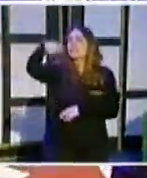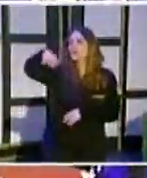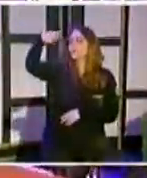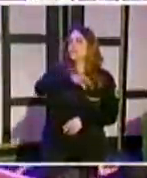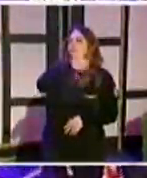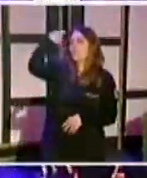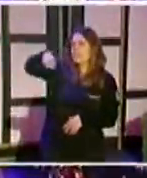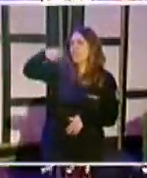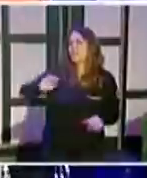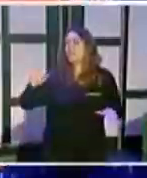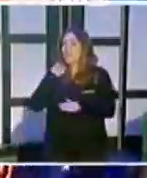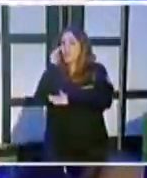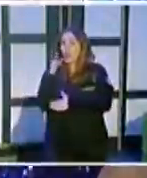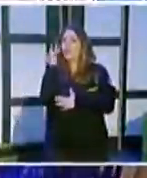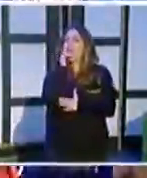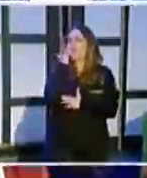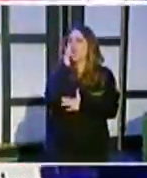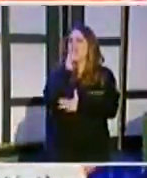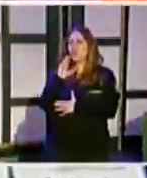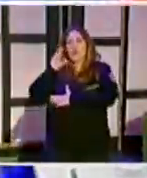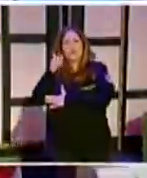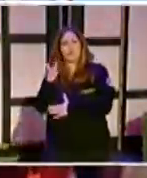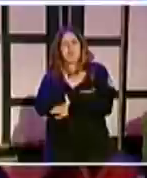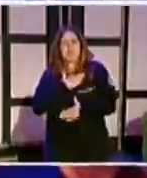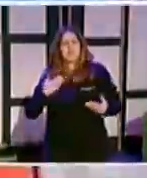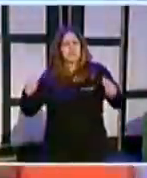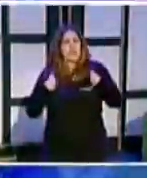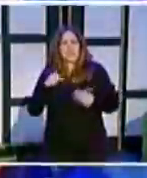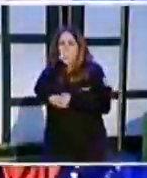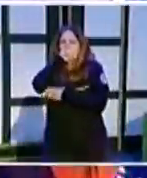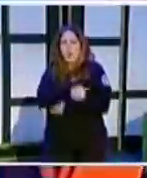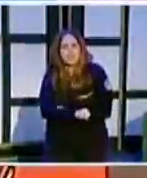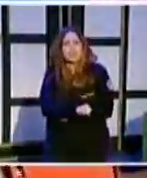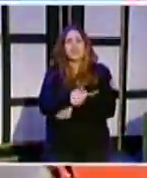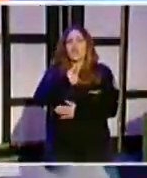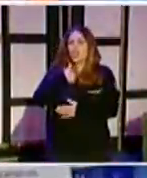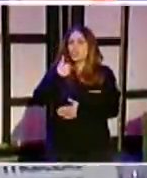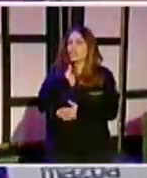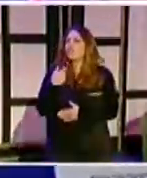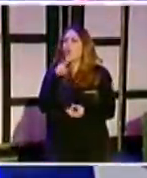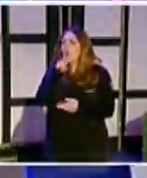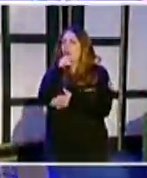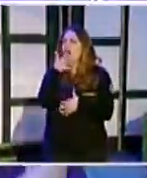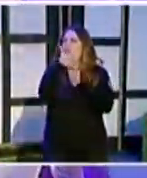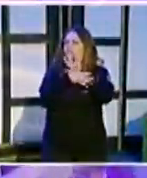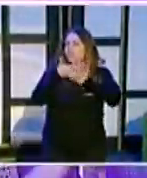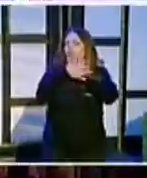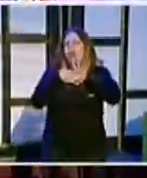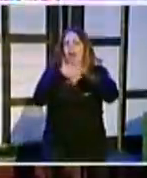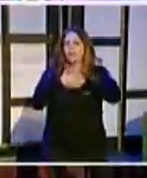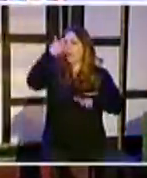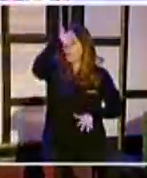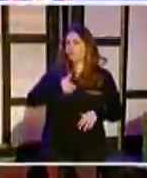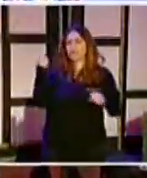del club amarillo, del club de mi vida y de mis amores. Les habla un obrero currante y decente,